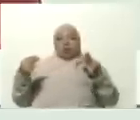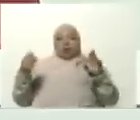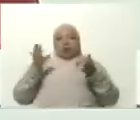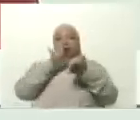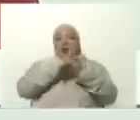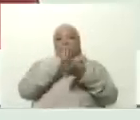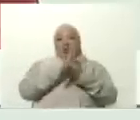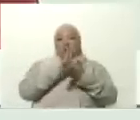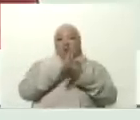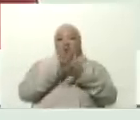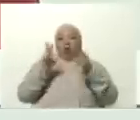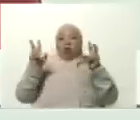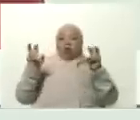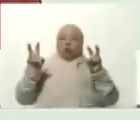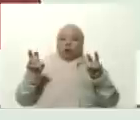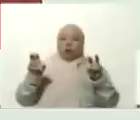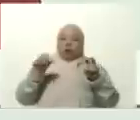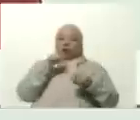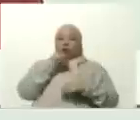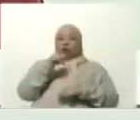tranquilidad, de nuevas